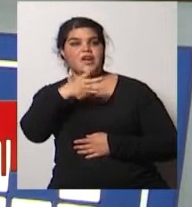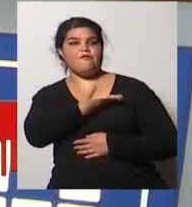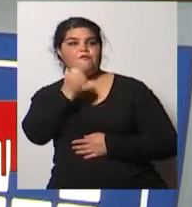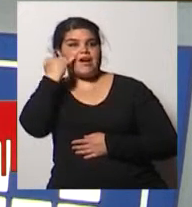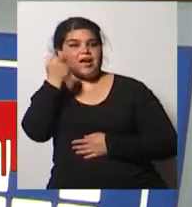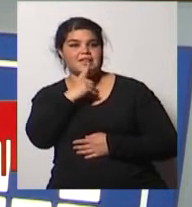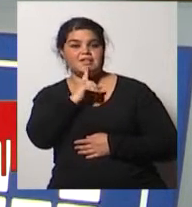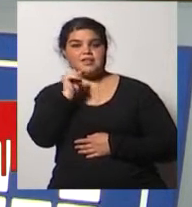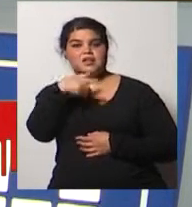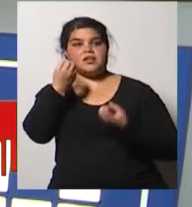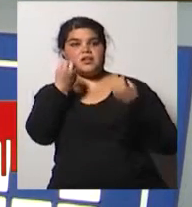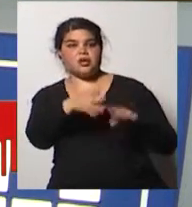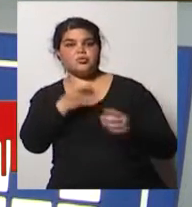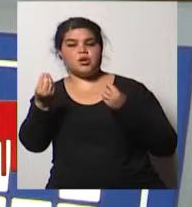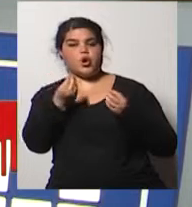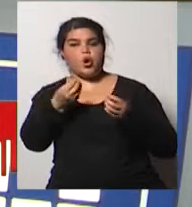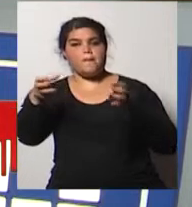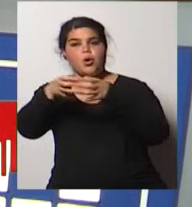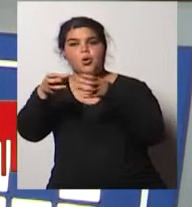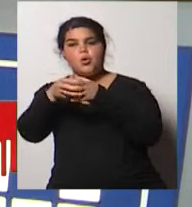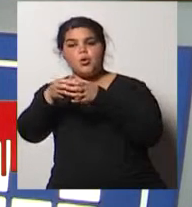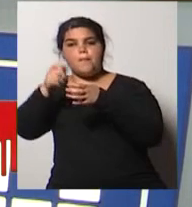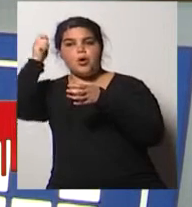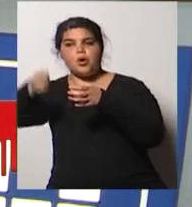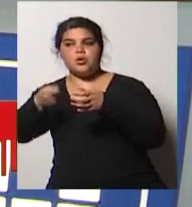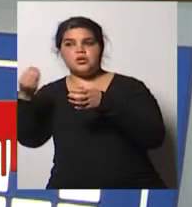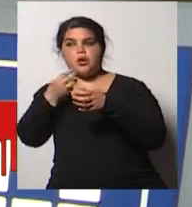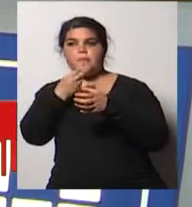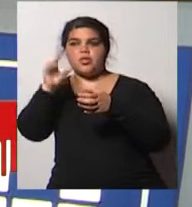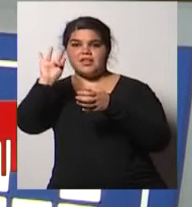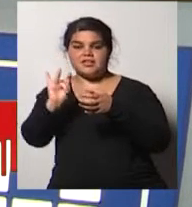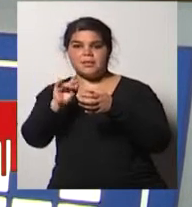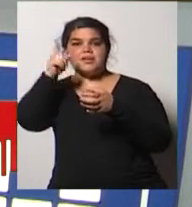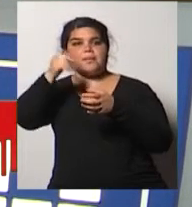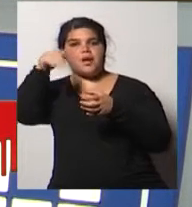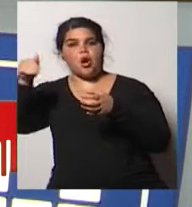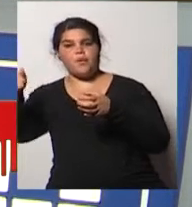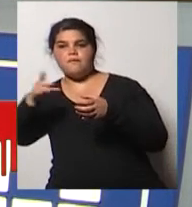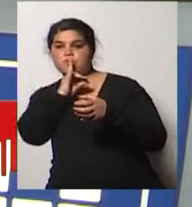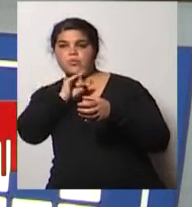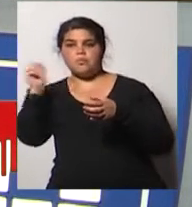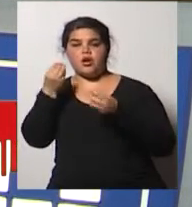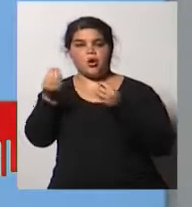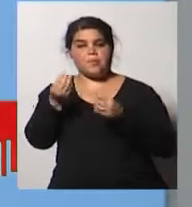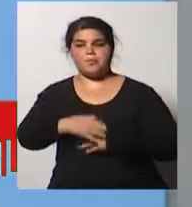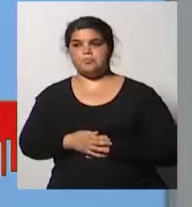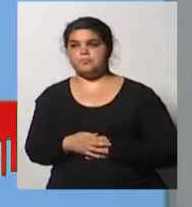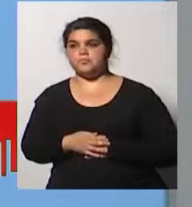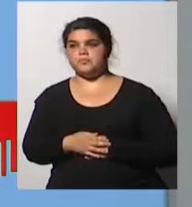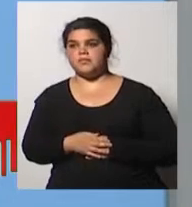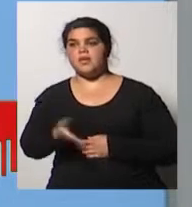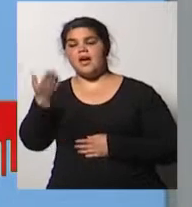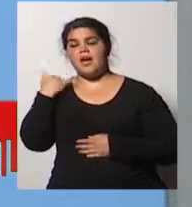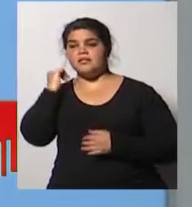Corte de cara a diciembre de este año y también opinando sobre las elecciones en Tucumán. Hay actualización sobre esto, Gerardo, ¿no? Sí, como lo decíamos